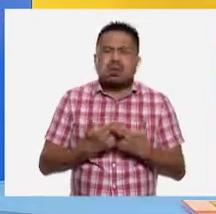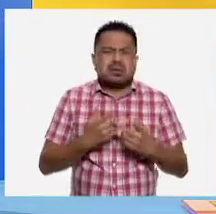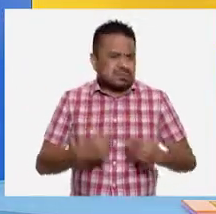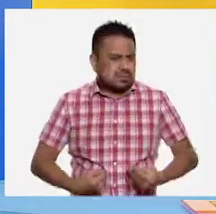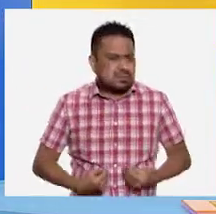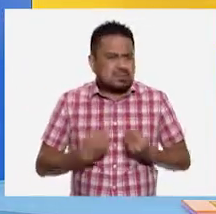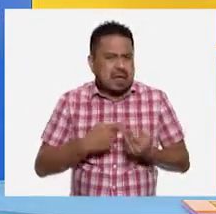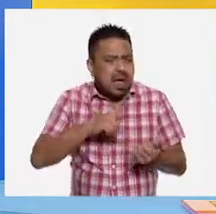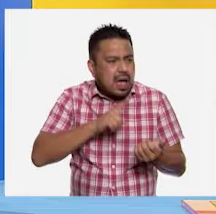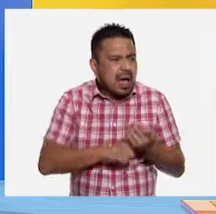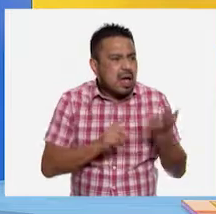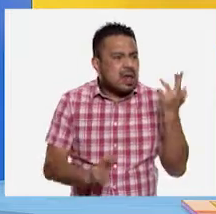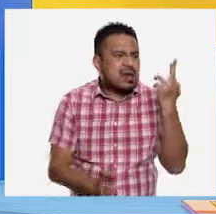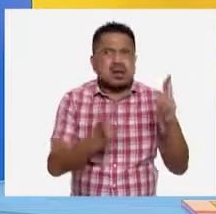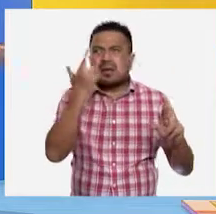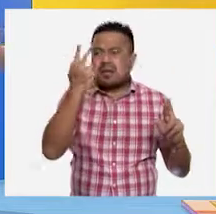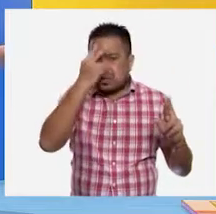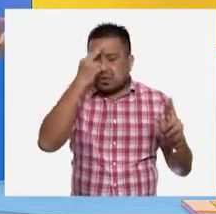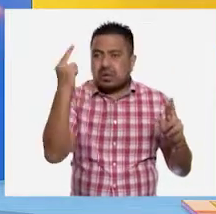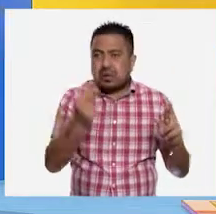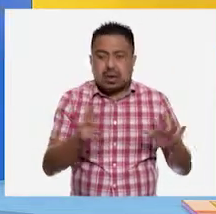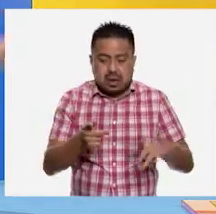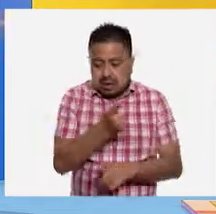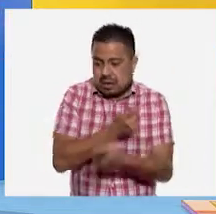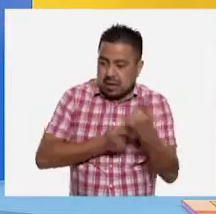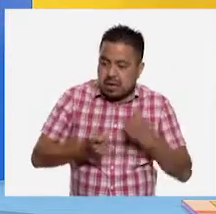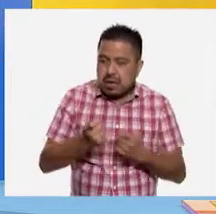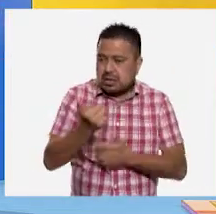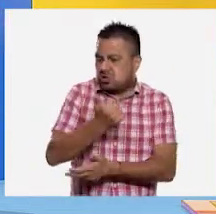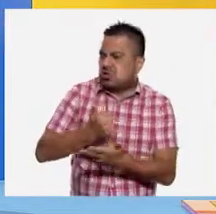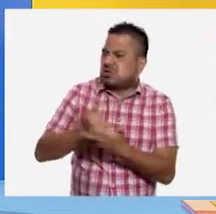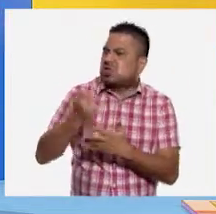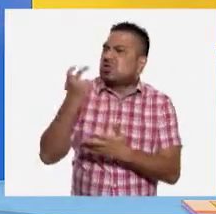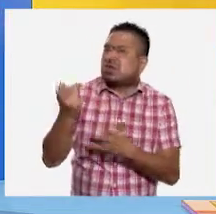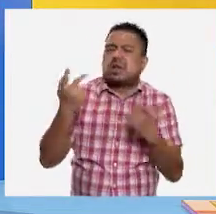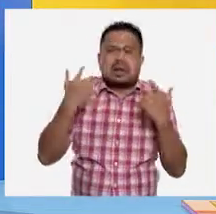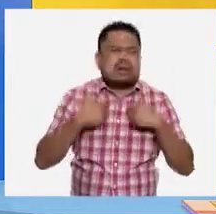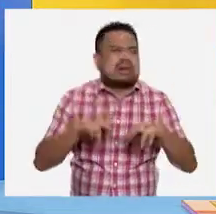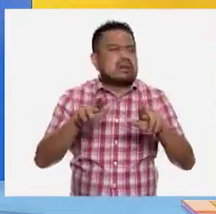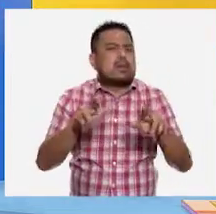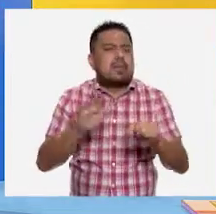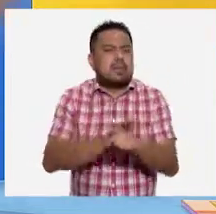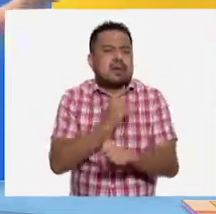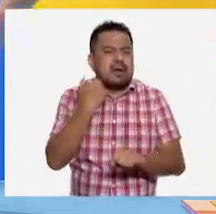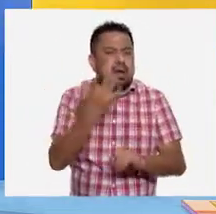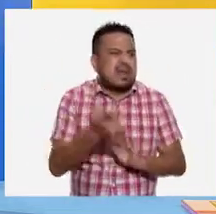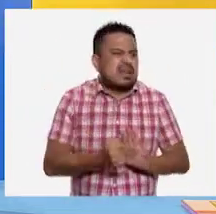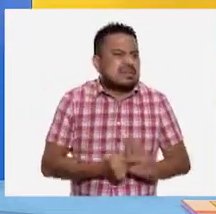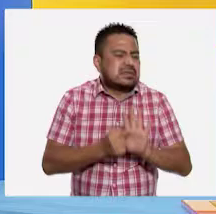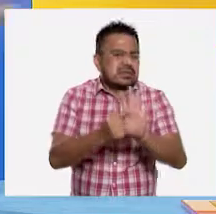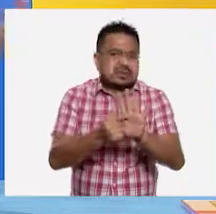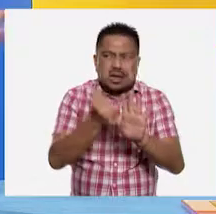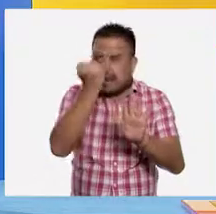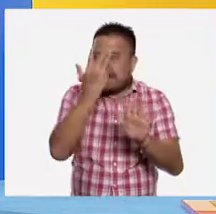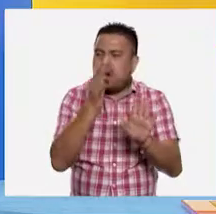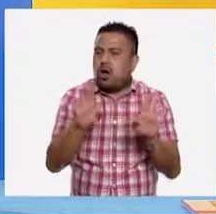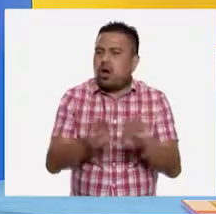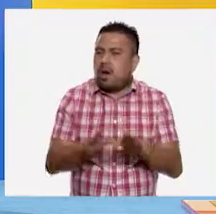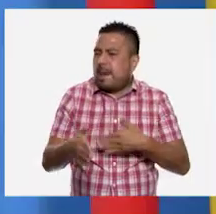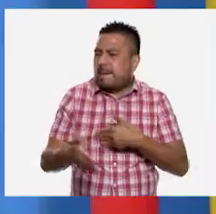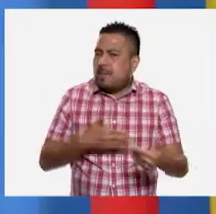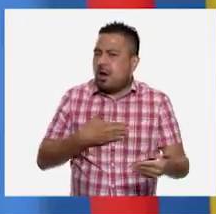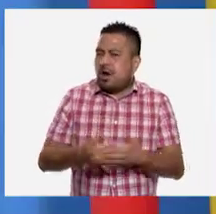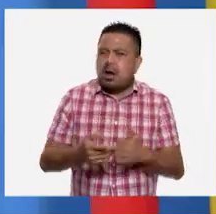pervivían los ideales de la revolución. Y en cambio, la ciudad se representaba porque se quería proyectar una imagen de modernidad hacia el